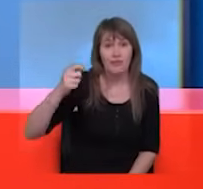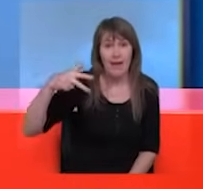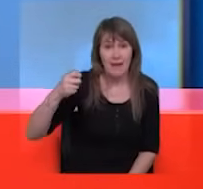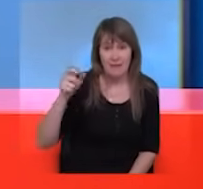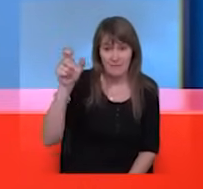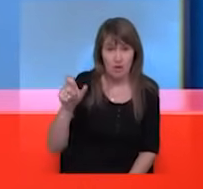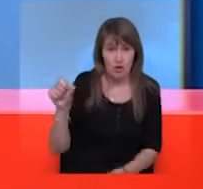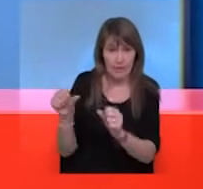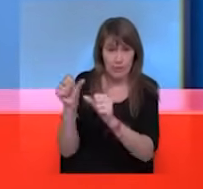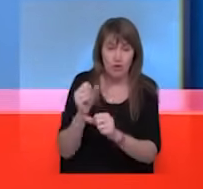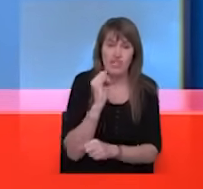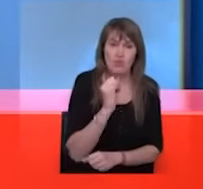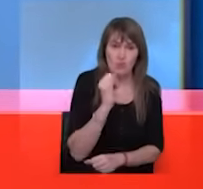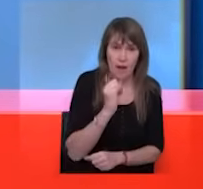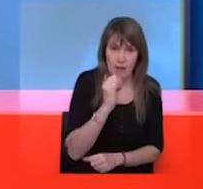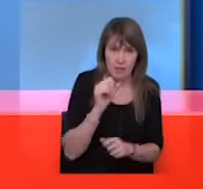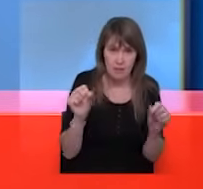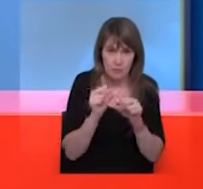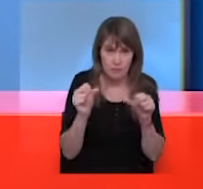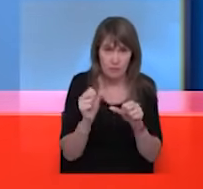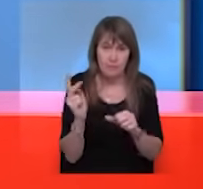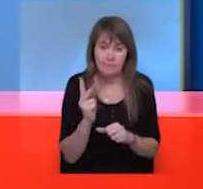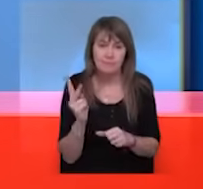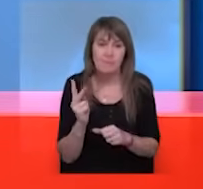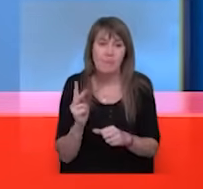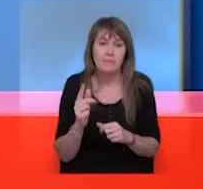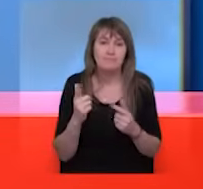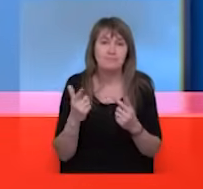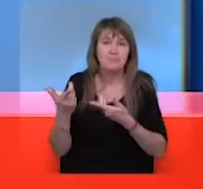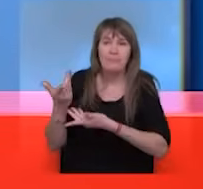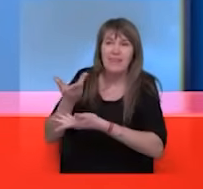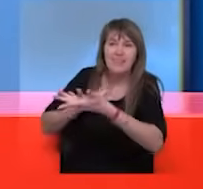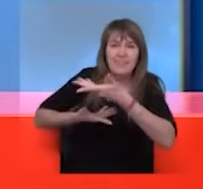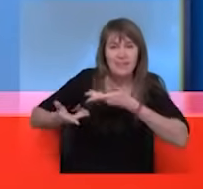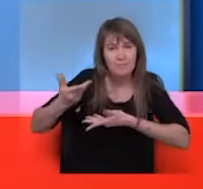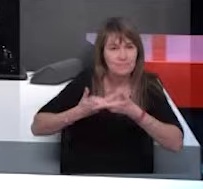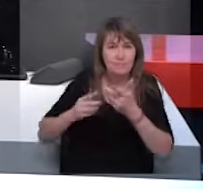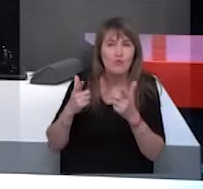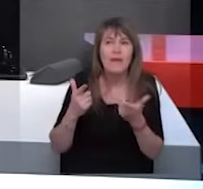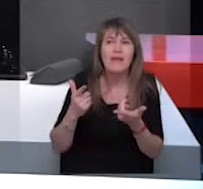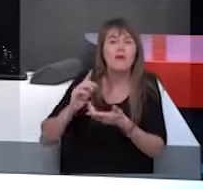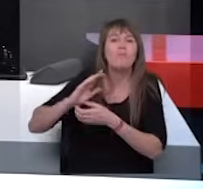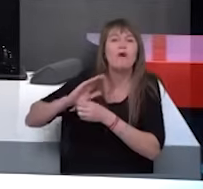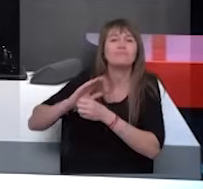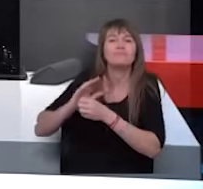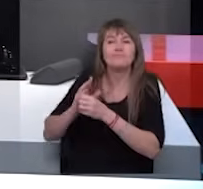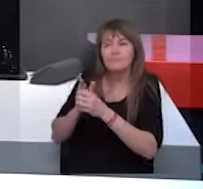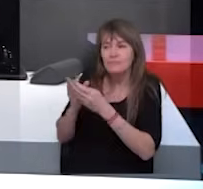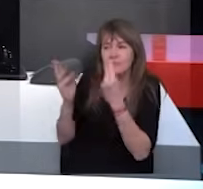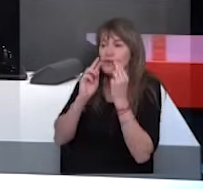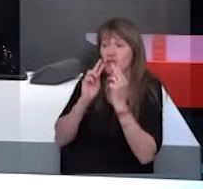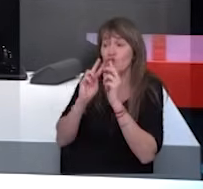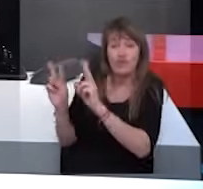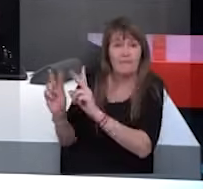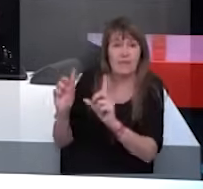y lo que hizo iturralde no tuviesen un un espacio de intercambio no este no meritar un espacio de intercambio en